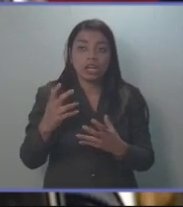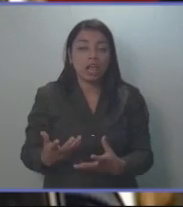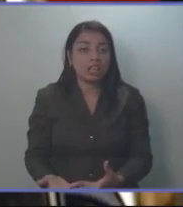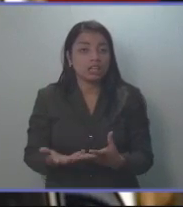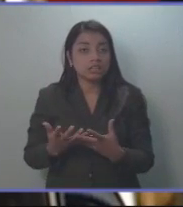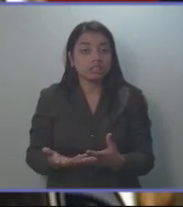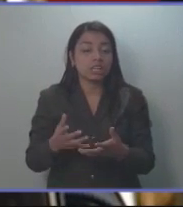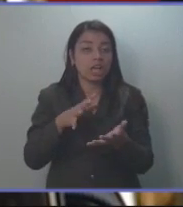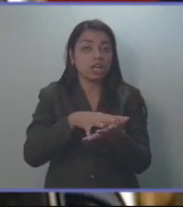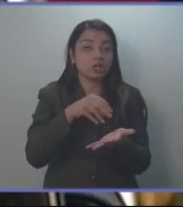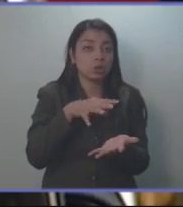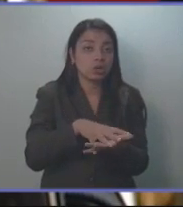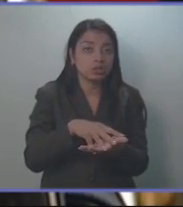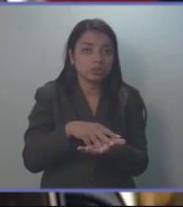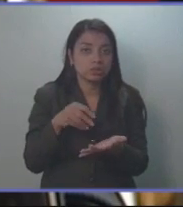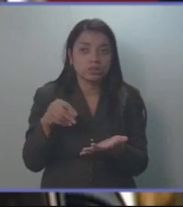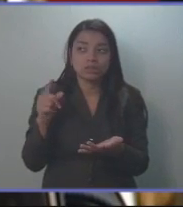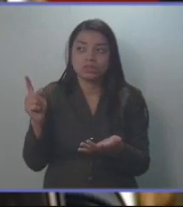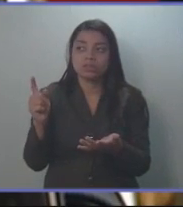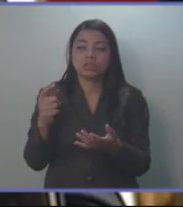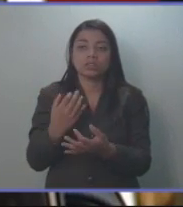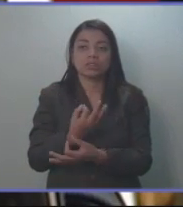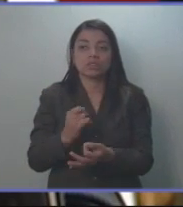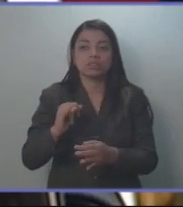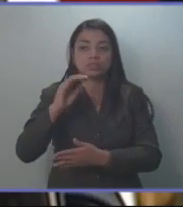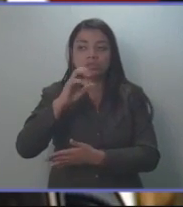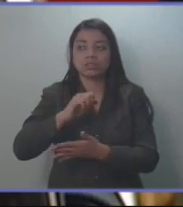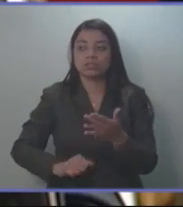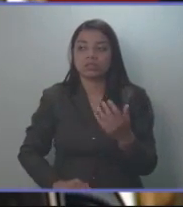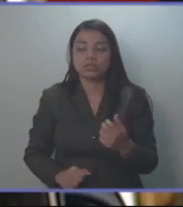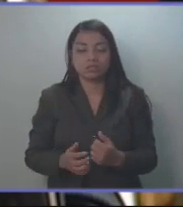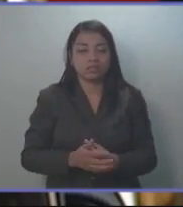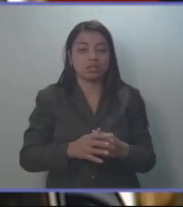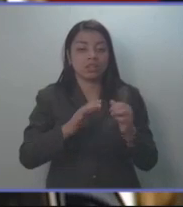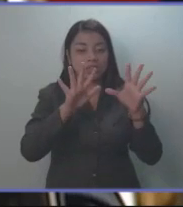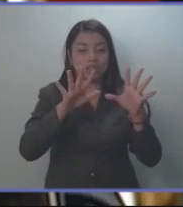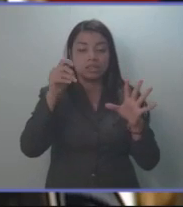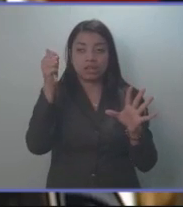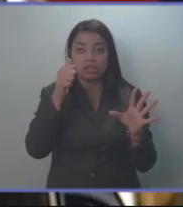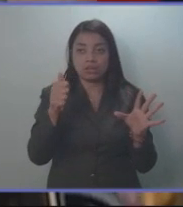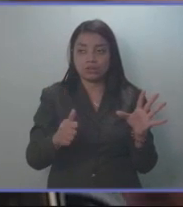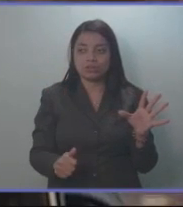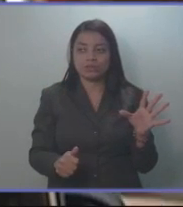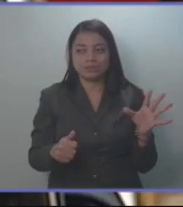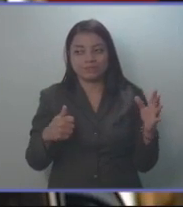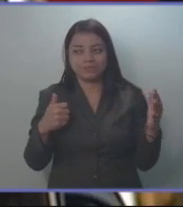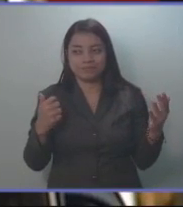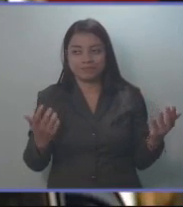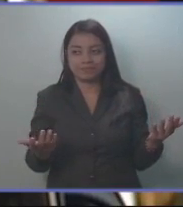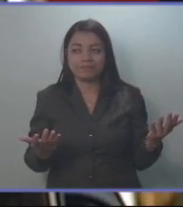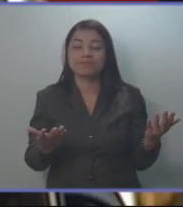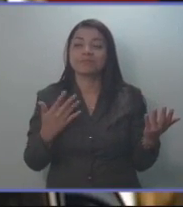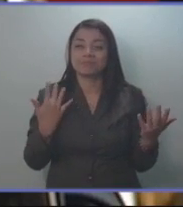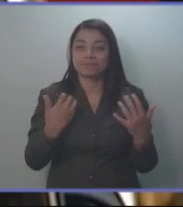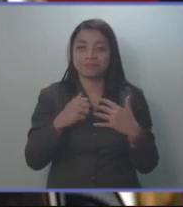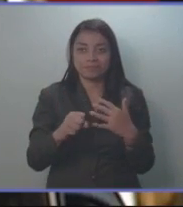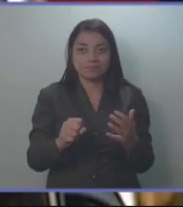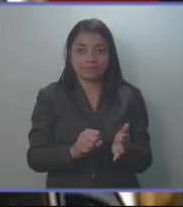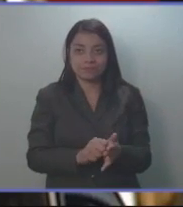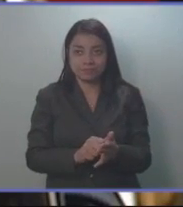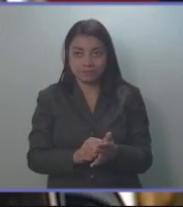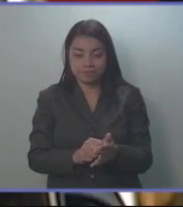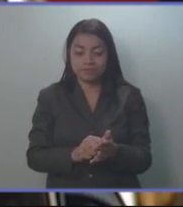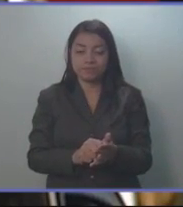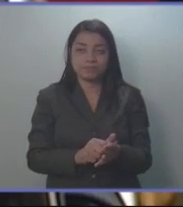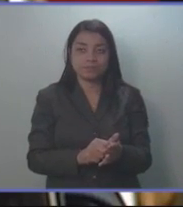aranceles. Y el 10 de agosto, también con mucho entusiasmo, en esta Asamblea Legislativa,